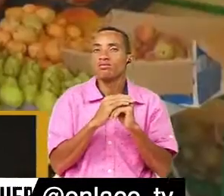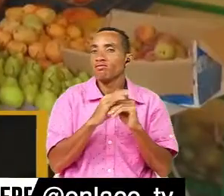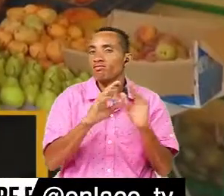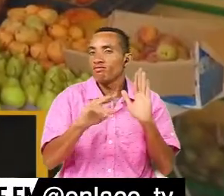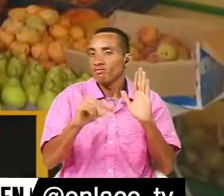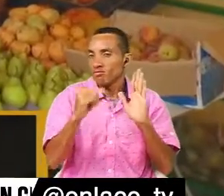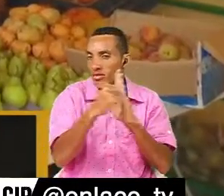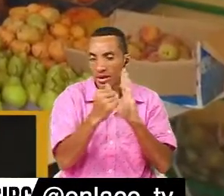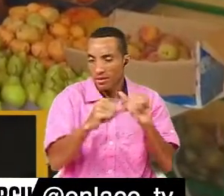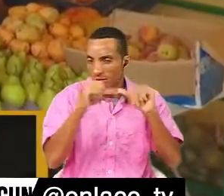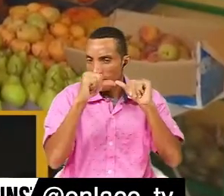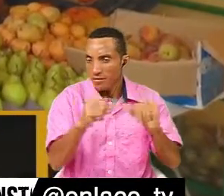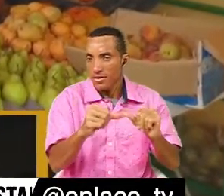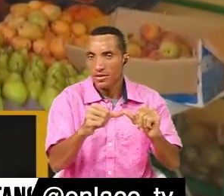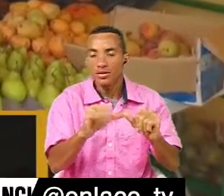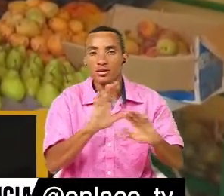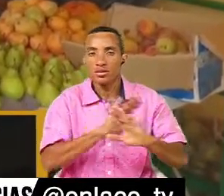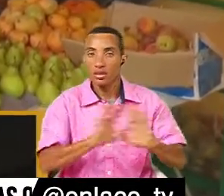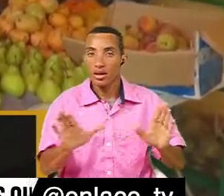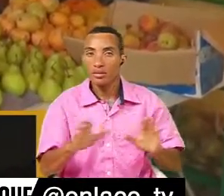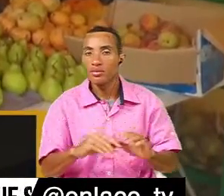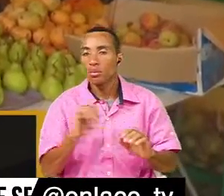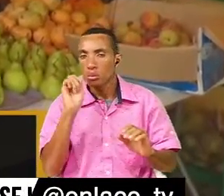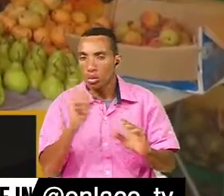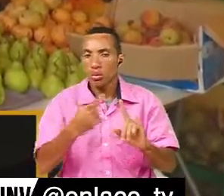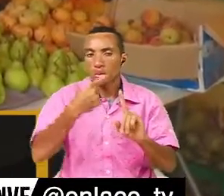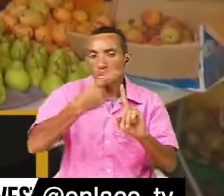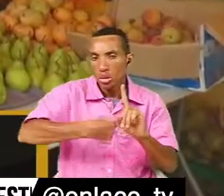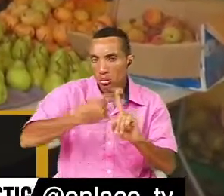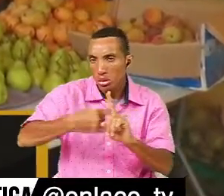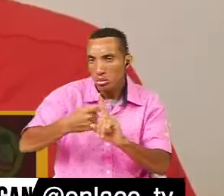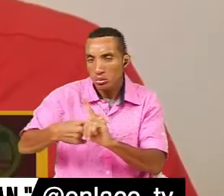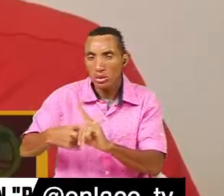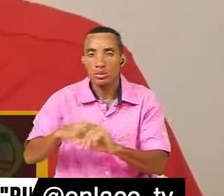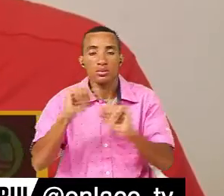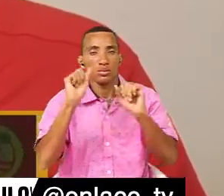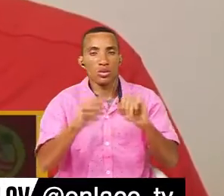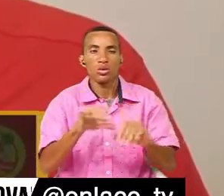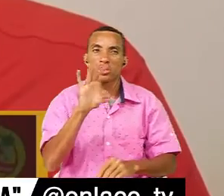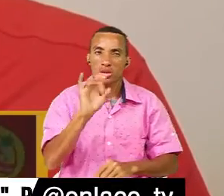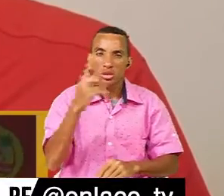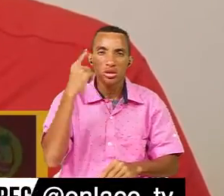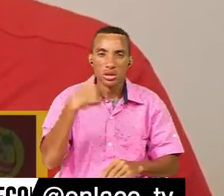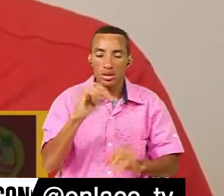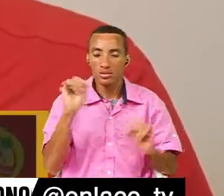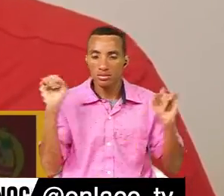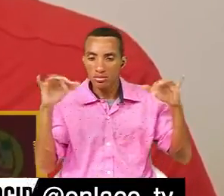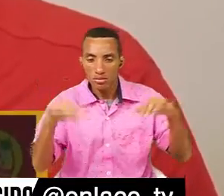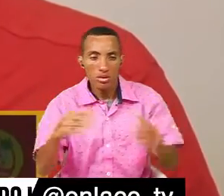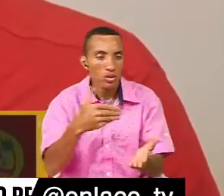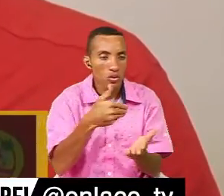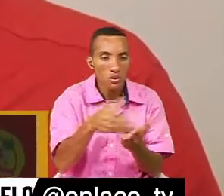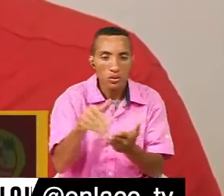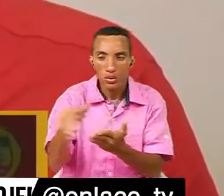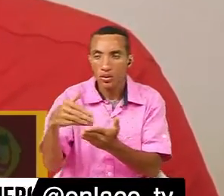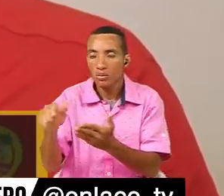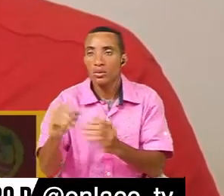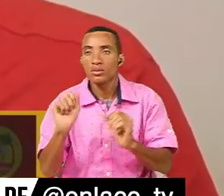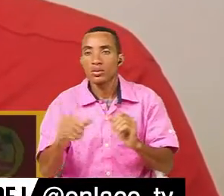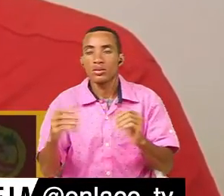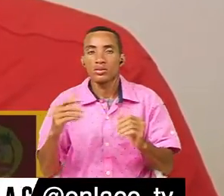días o cada semana, tener estos espacios de participación activa de los productores para que tengan la posibilidad de lo